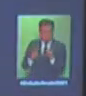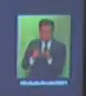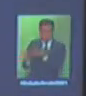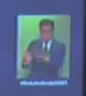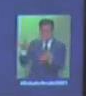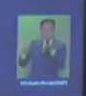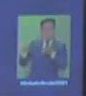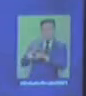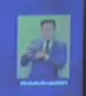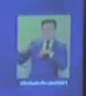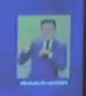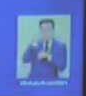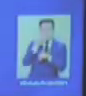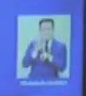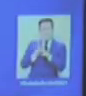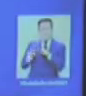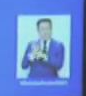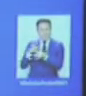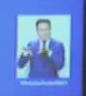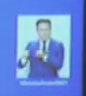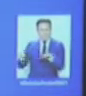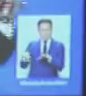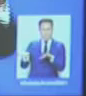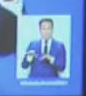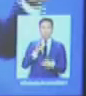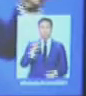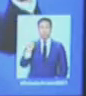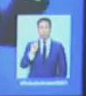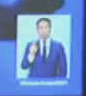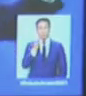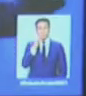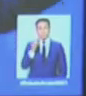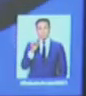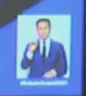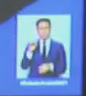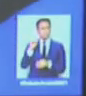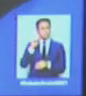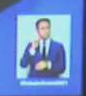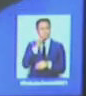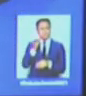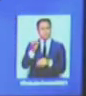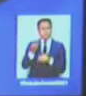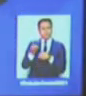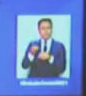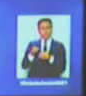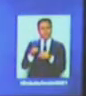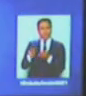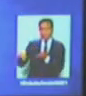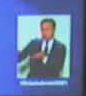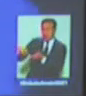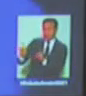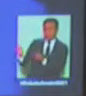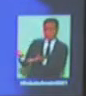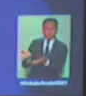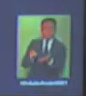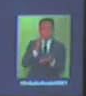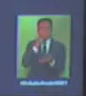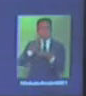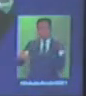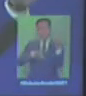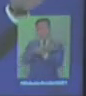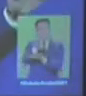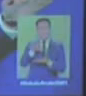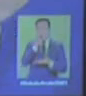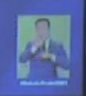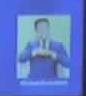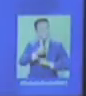Marco Enríquez Ominami. Vamos de inmediato al Congreso Nacional, particularmente a la Cámara Alta, porque a esta hora se debate acerca de la